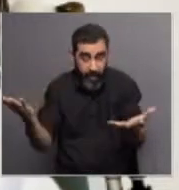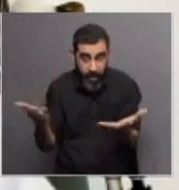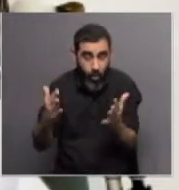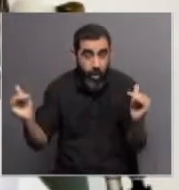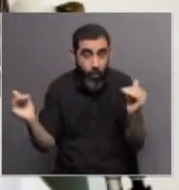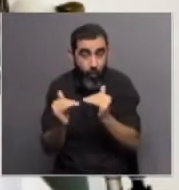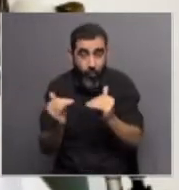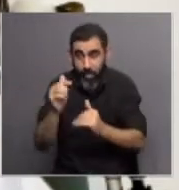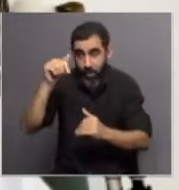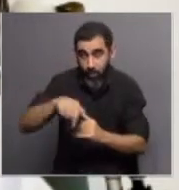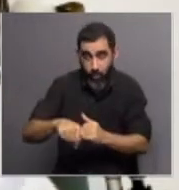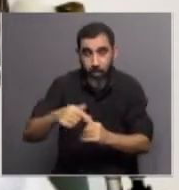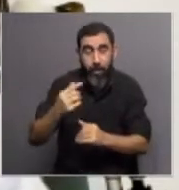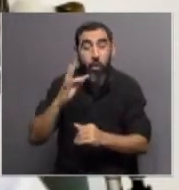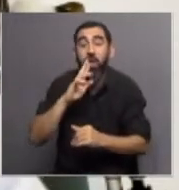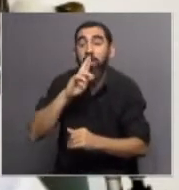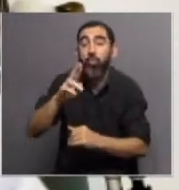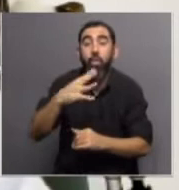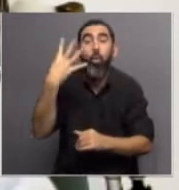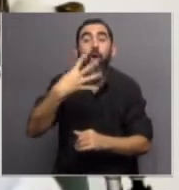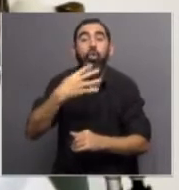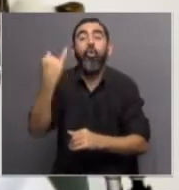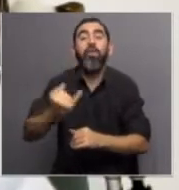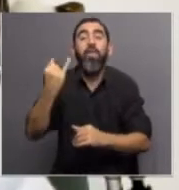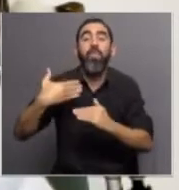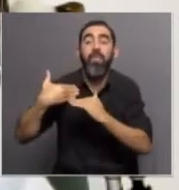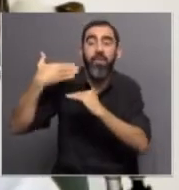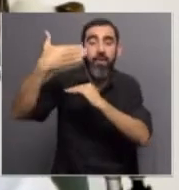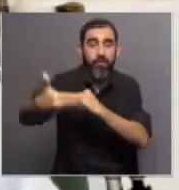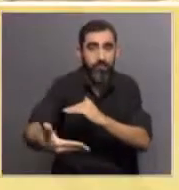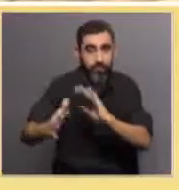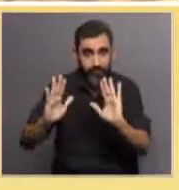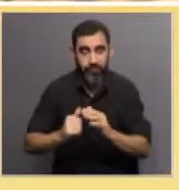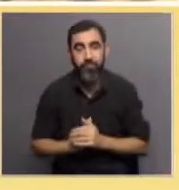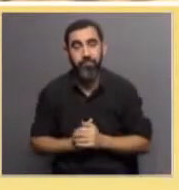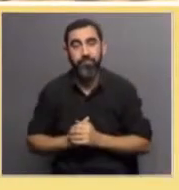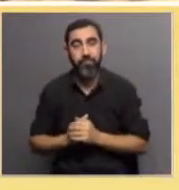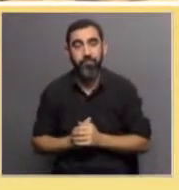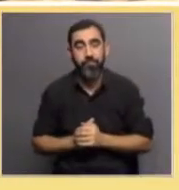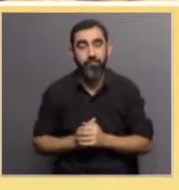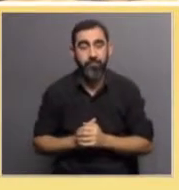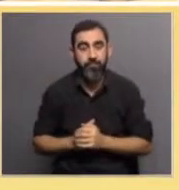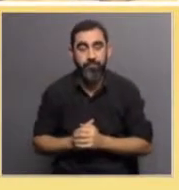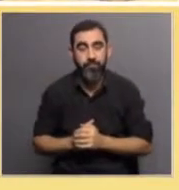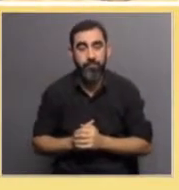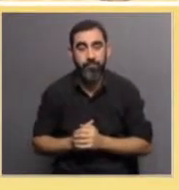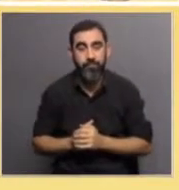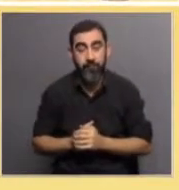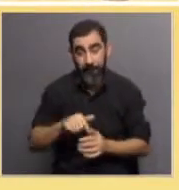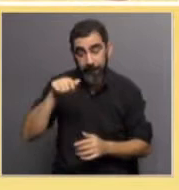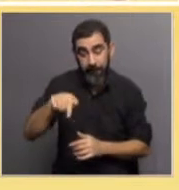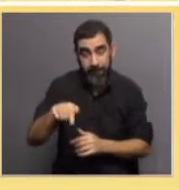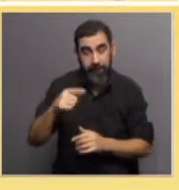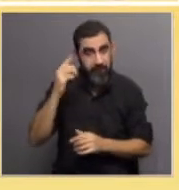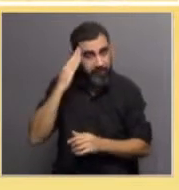podemos medir hoy. Entonces eso nos decía cuál era el número de reproducción, el R, que íbamos a tener de aquí a 2 semanas. Ese nivel